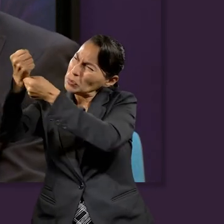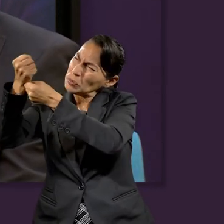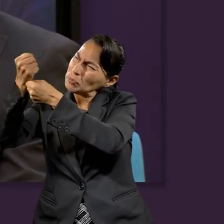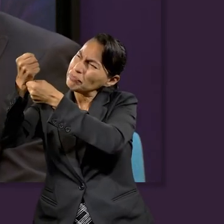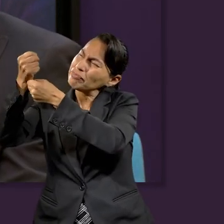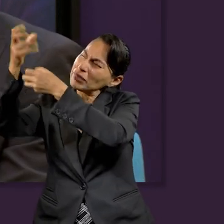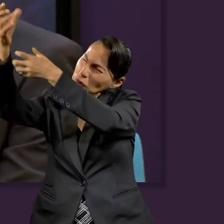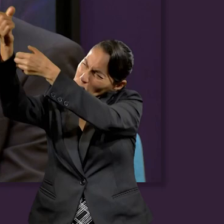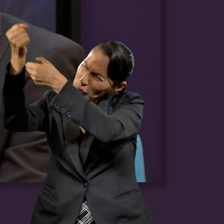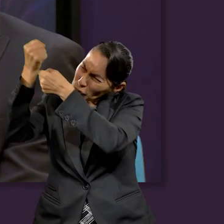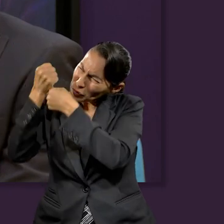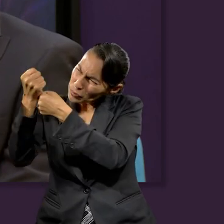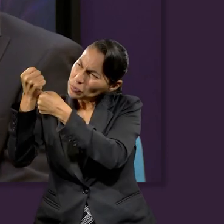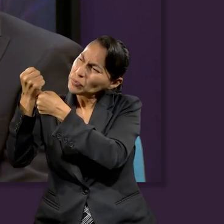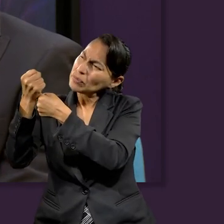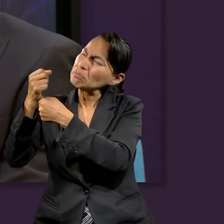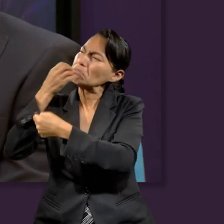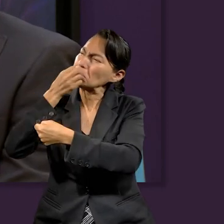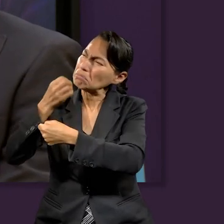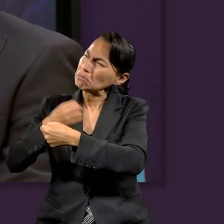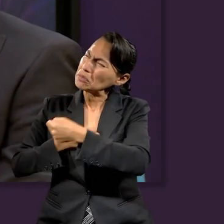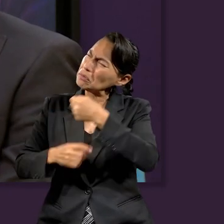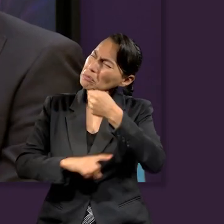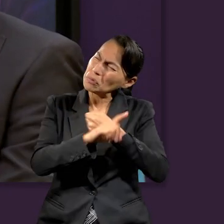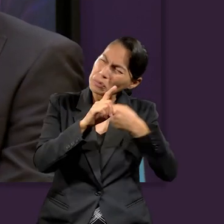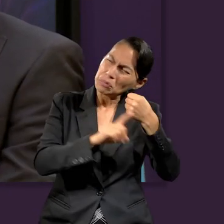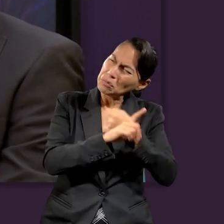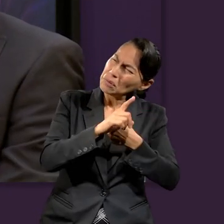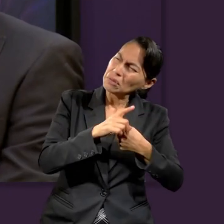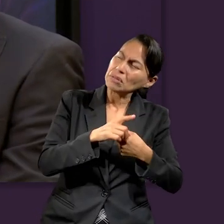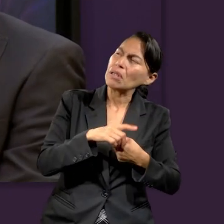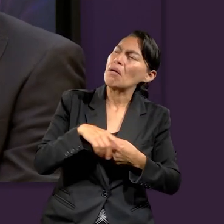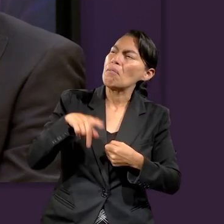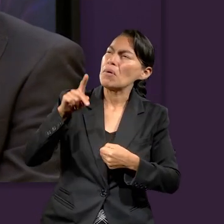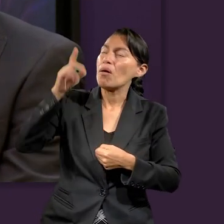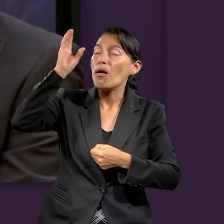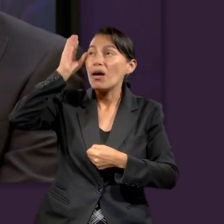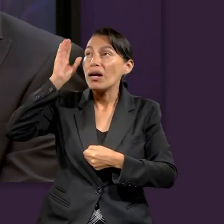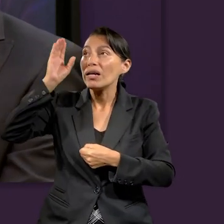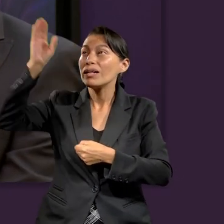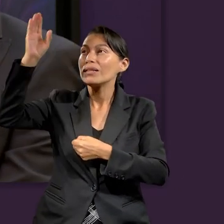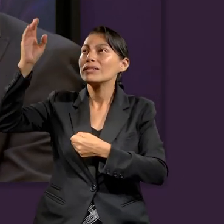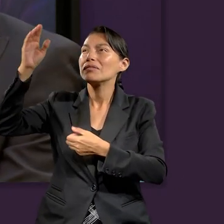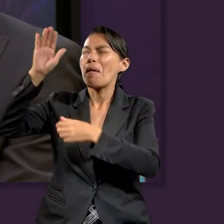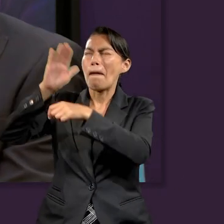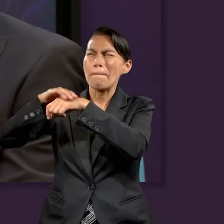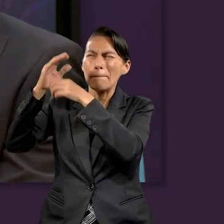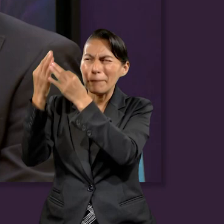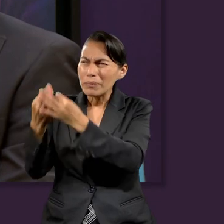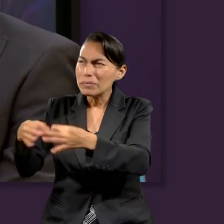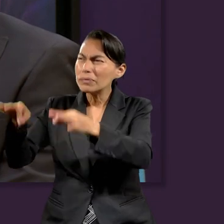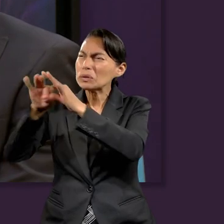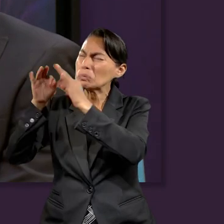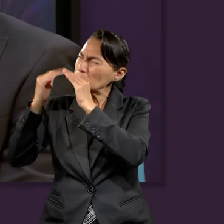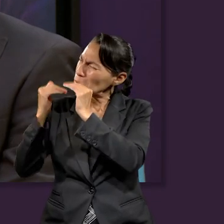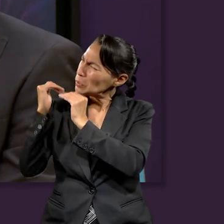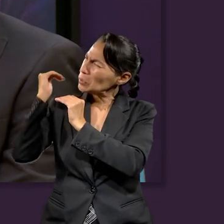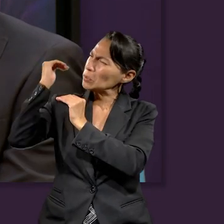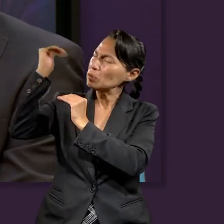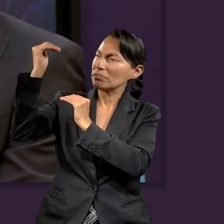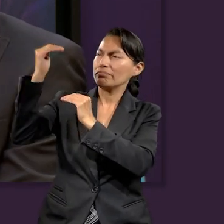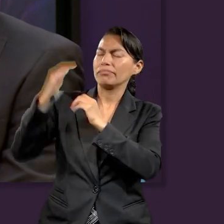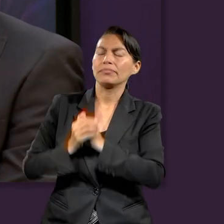aparte de ser fiel se aferrará a Jesús en la crisis final en esta tierra. Recordemos, Cristo es el centro de nuestra adoración